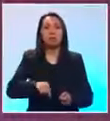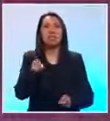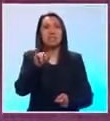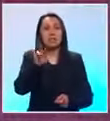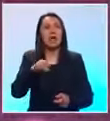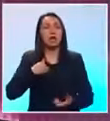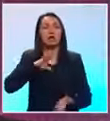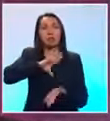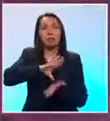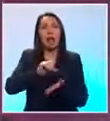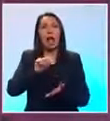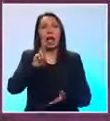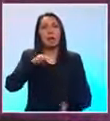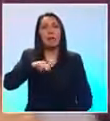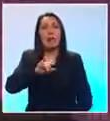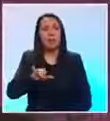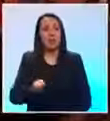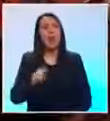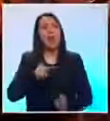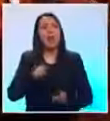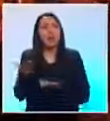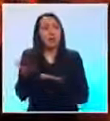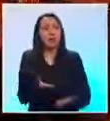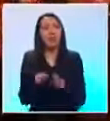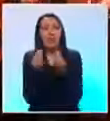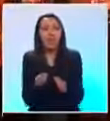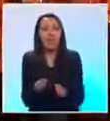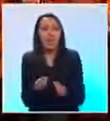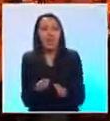armenio. Quiero que los reciban bien, carajo.